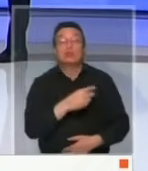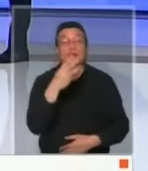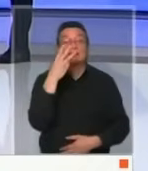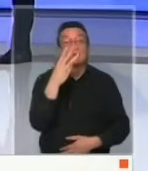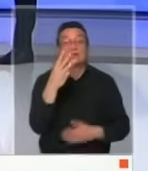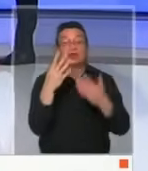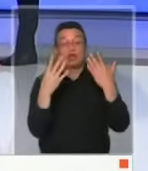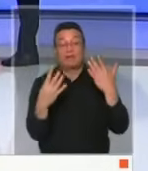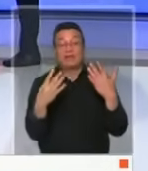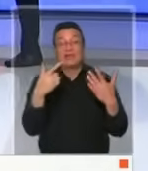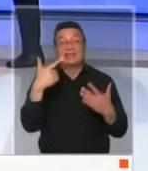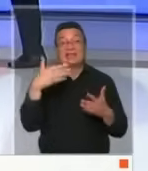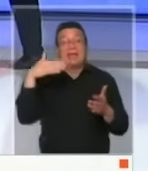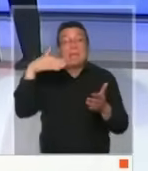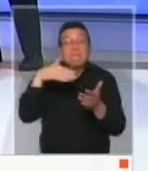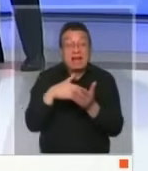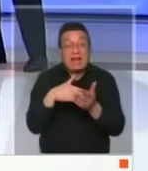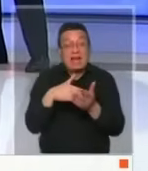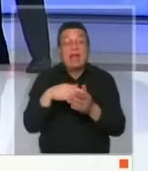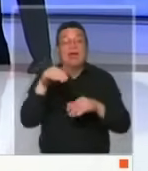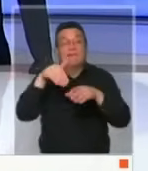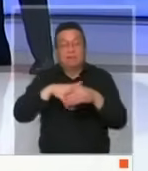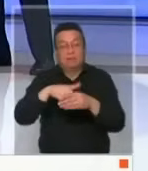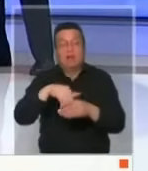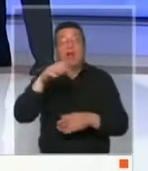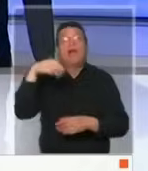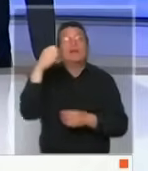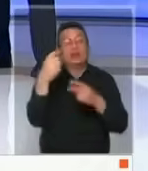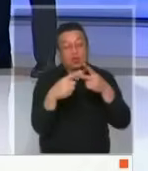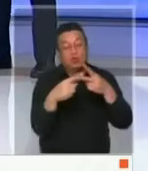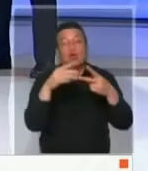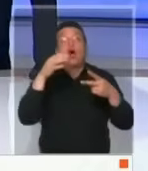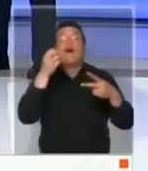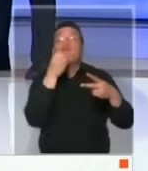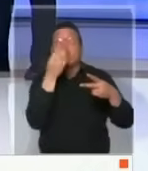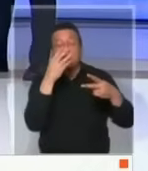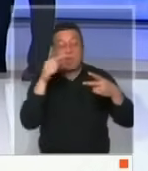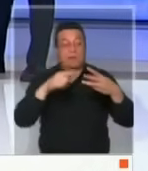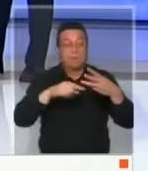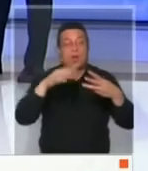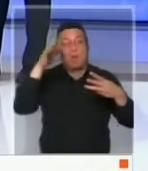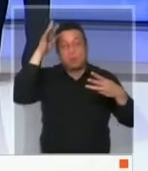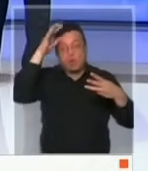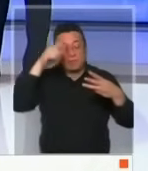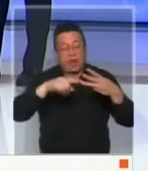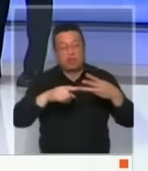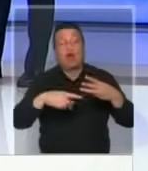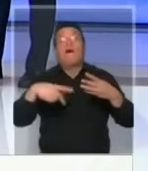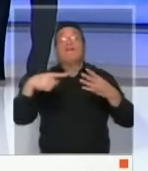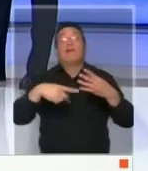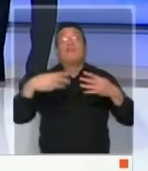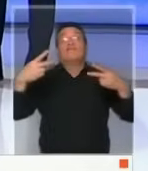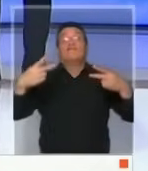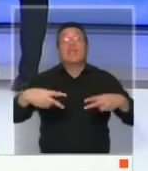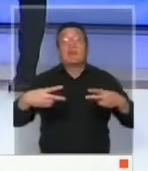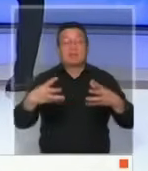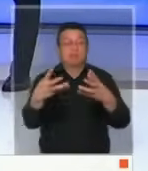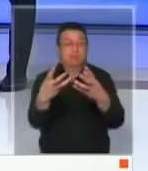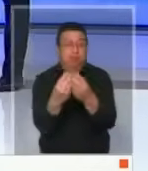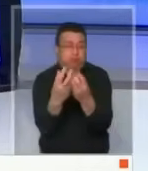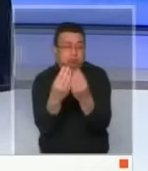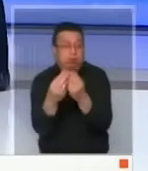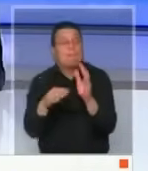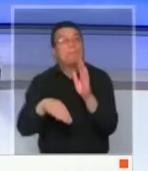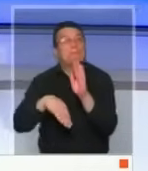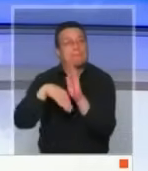electores de ahí viene la Florida También tenemos puente alto Viña del Marto nombrando las comunas más grandes donde se hacer votaciones más